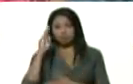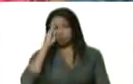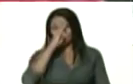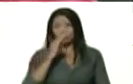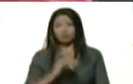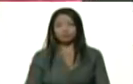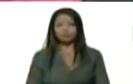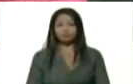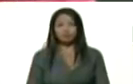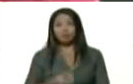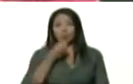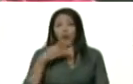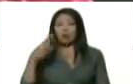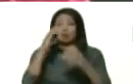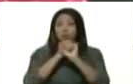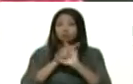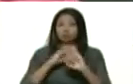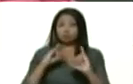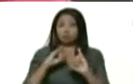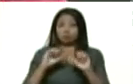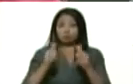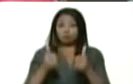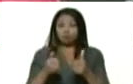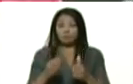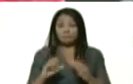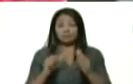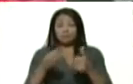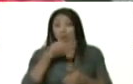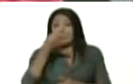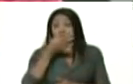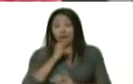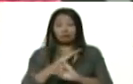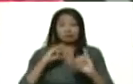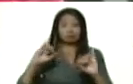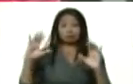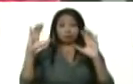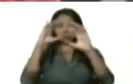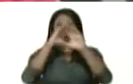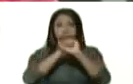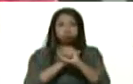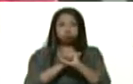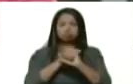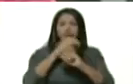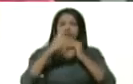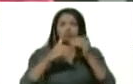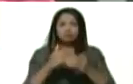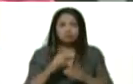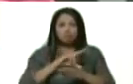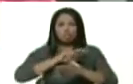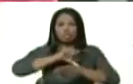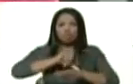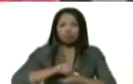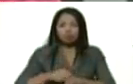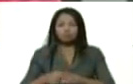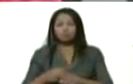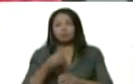Bueno, buenas tardes, buenas noches ya. Comenzamos en la tarde. Así es. Comenzamos en la tarde. Buenas noches, hermano